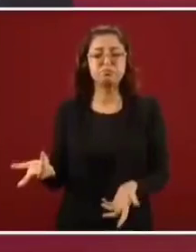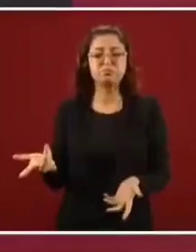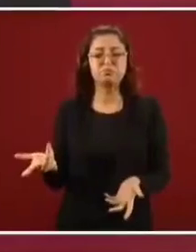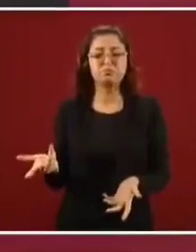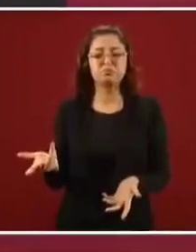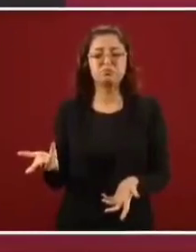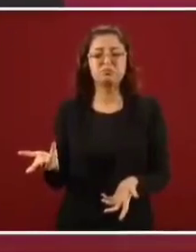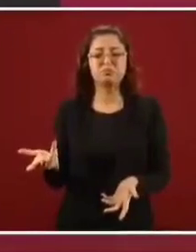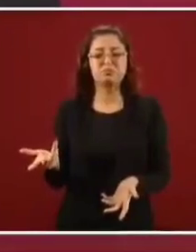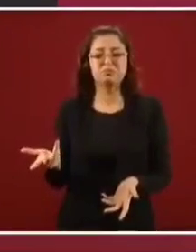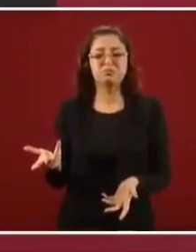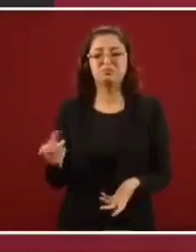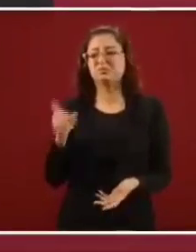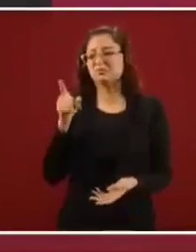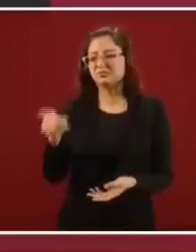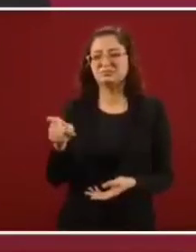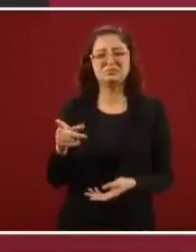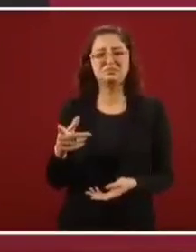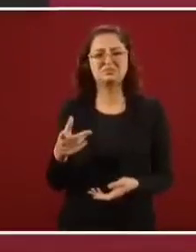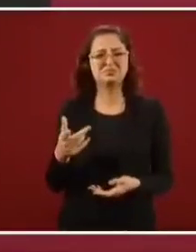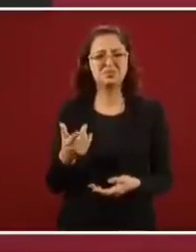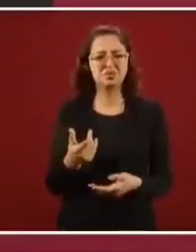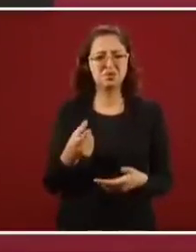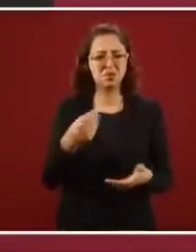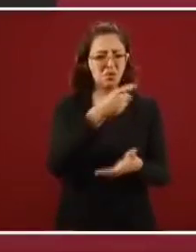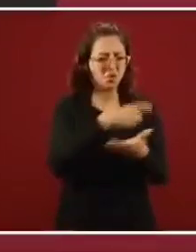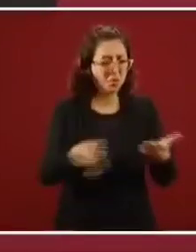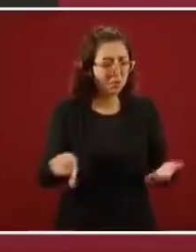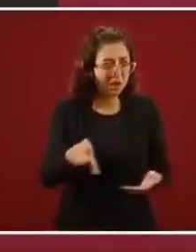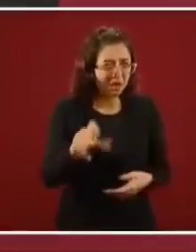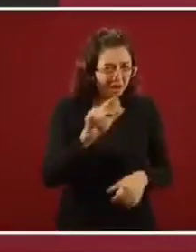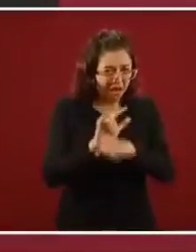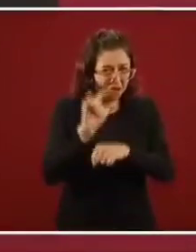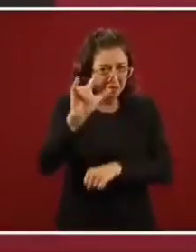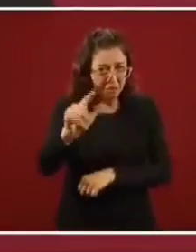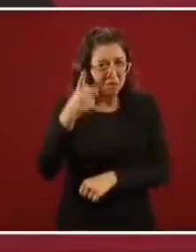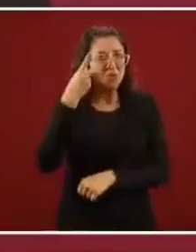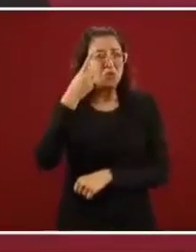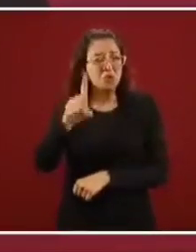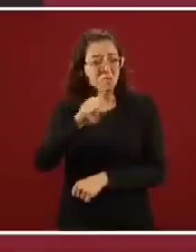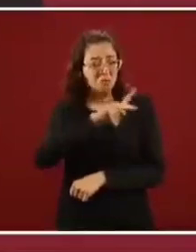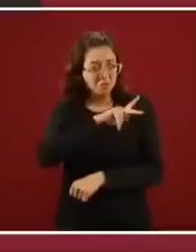lugares de lujo en aviones comerciales, rentan.